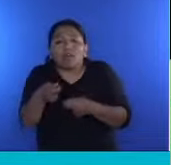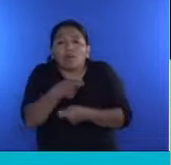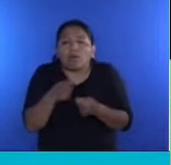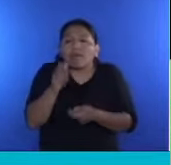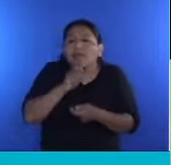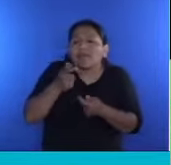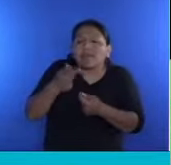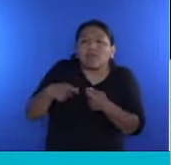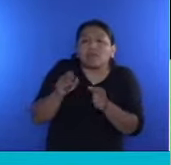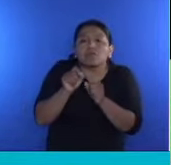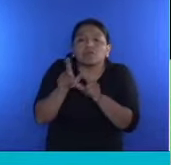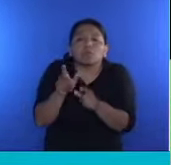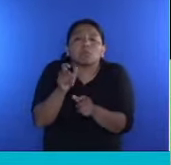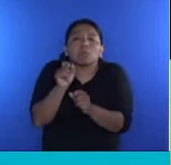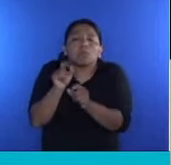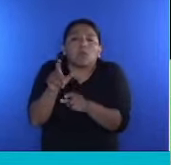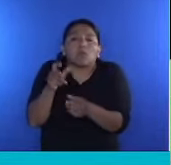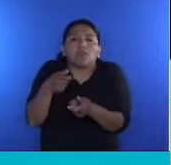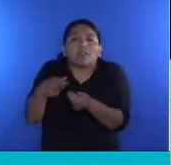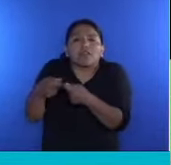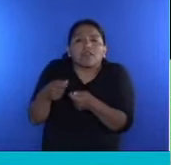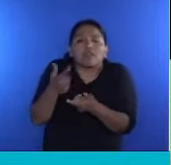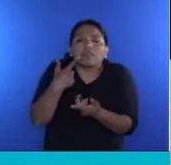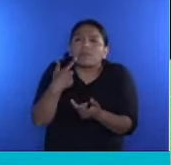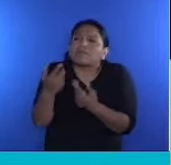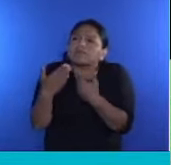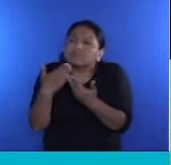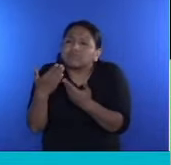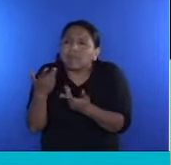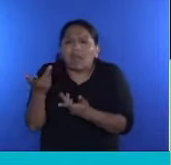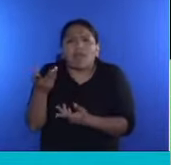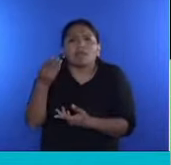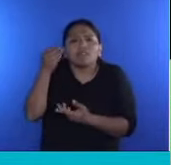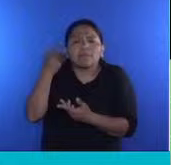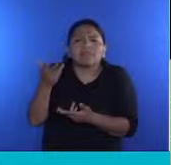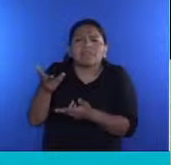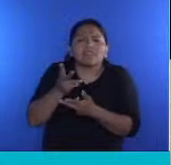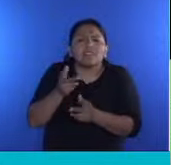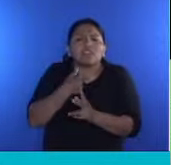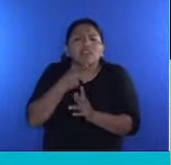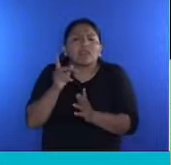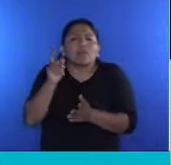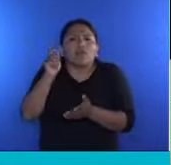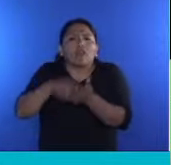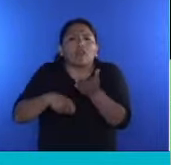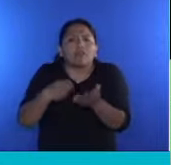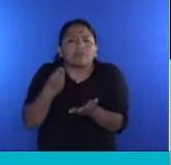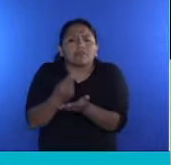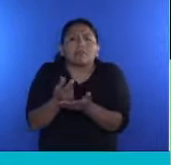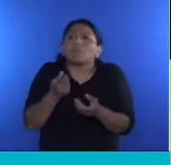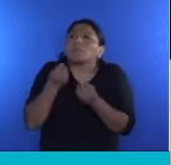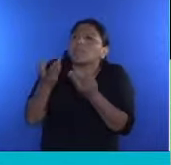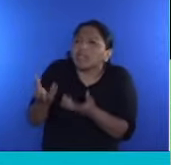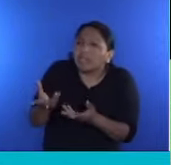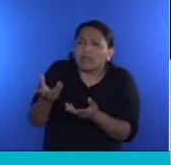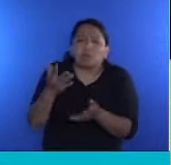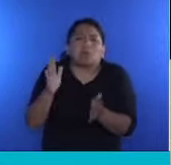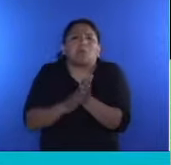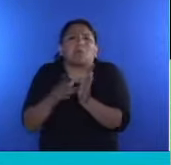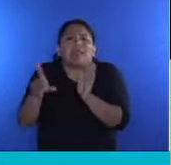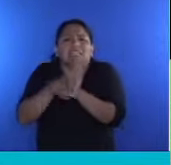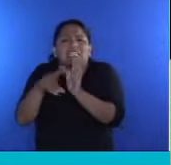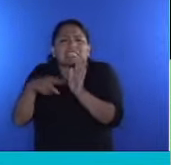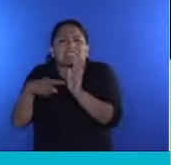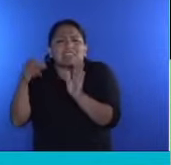propia heladería, para que te digan, che, hay veces que nosotros no queremos contratar. ¿Por qué? Por las leyes laborales. Por